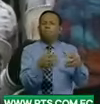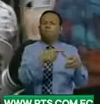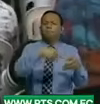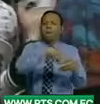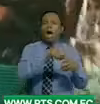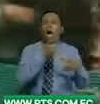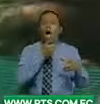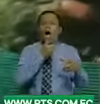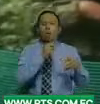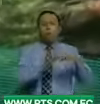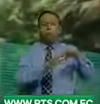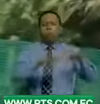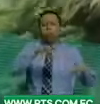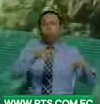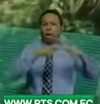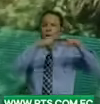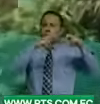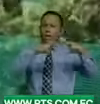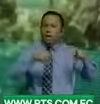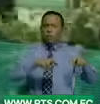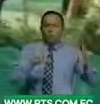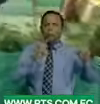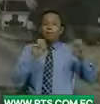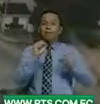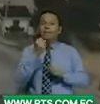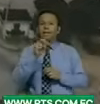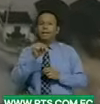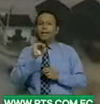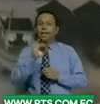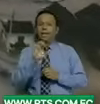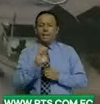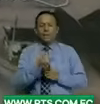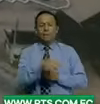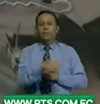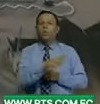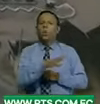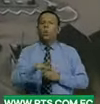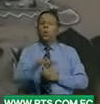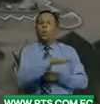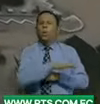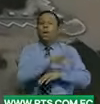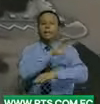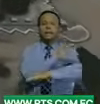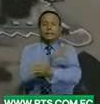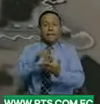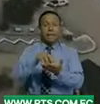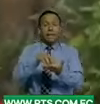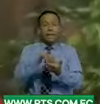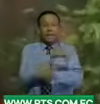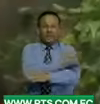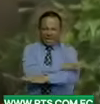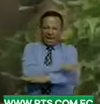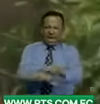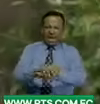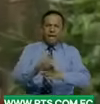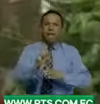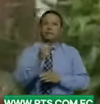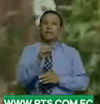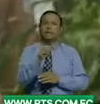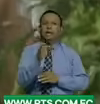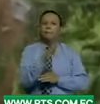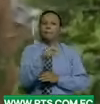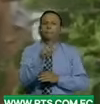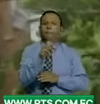de Acuacultura e Investigación Marina, SENAIN, ubicado en la comuna San Pedro del Cantón Santa Elena. En el recorrido, el